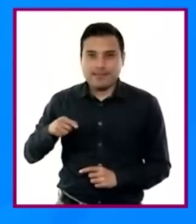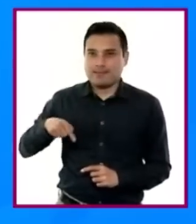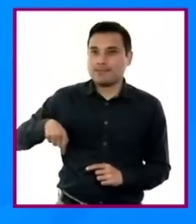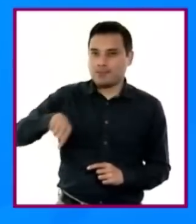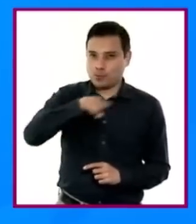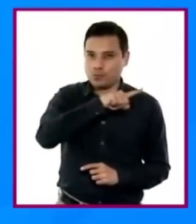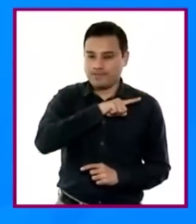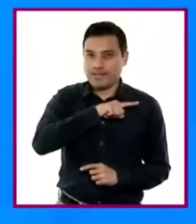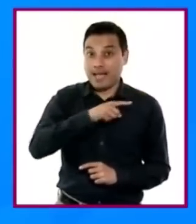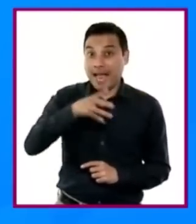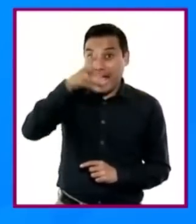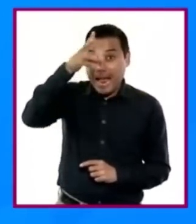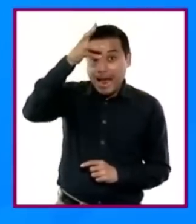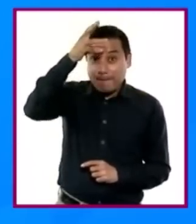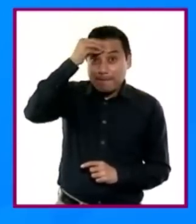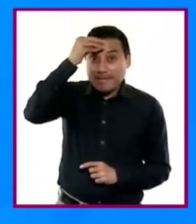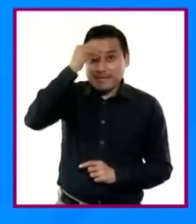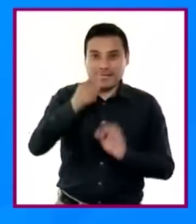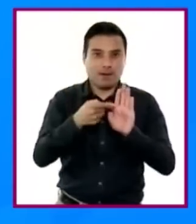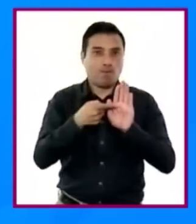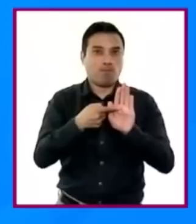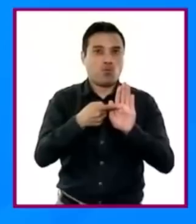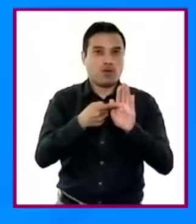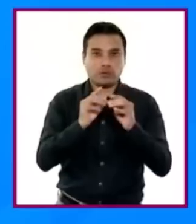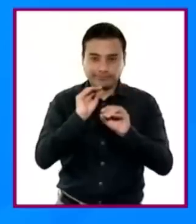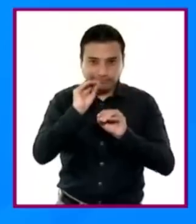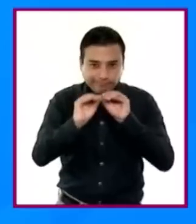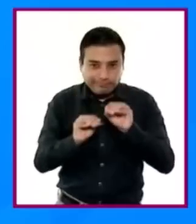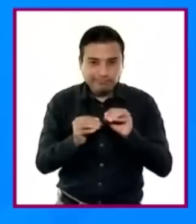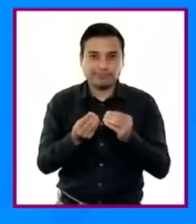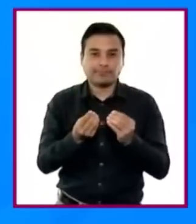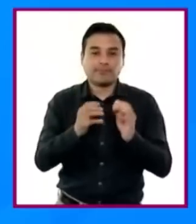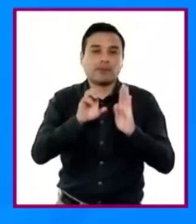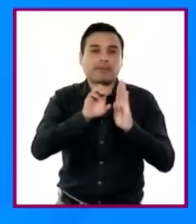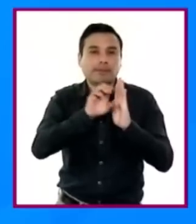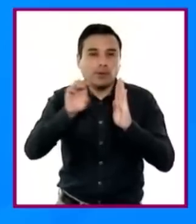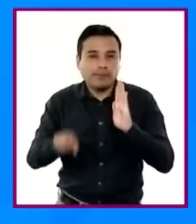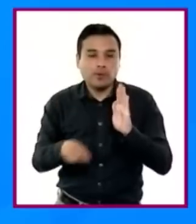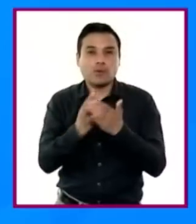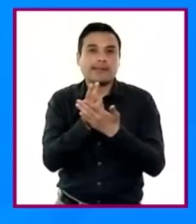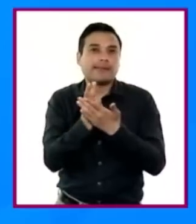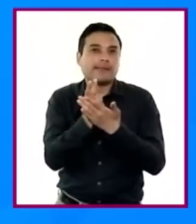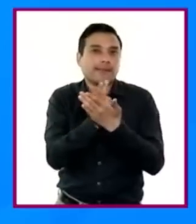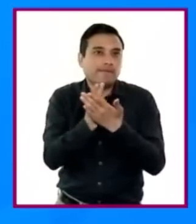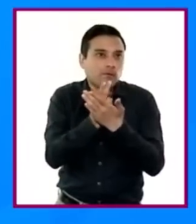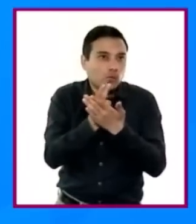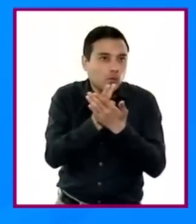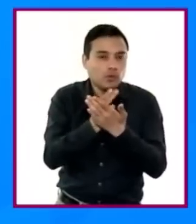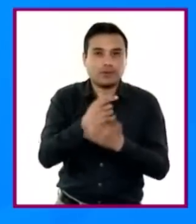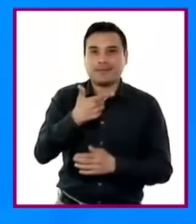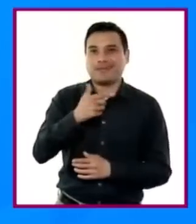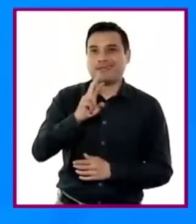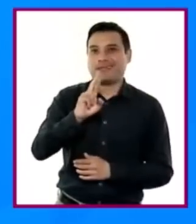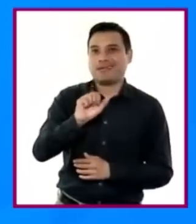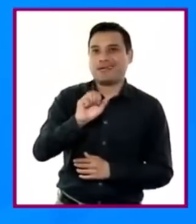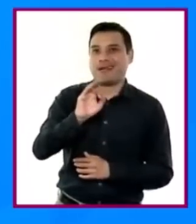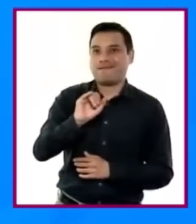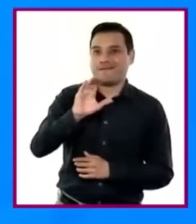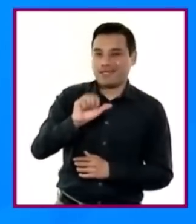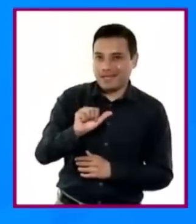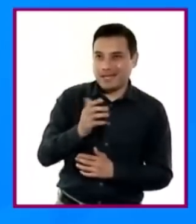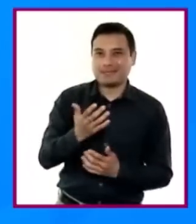modelos o representaciones tales como dibujos gráficas símbolos